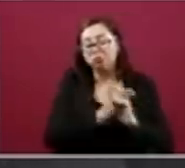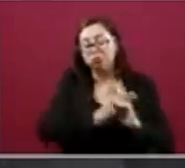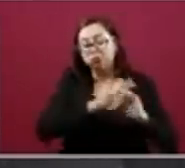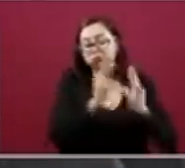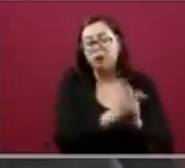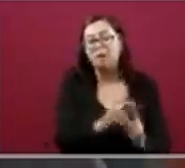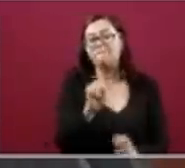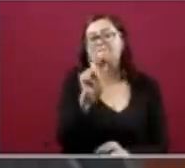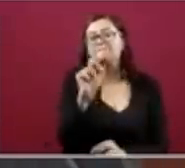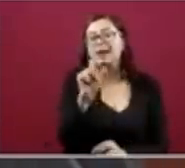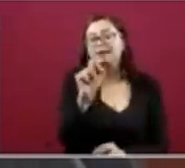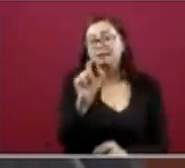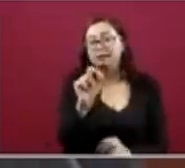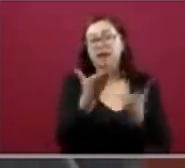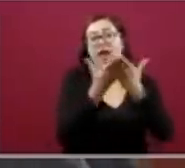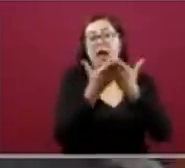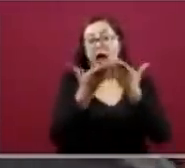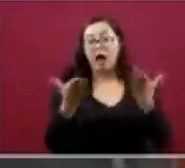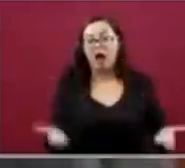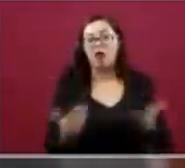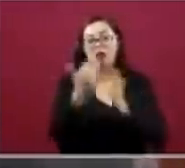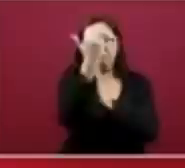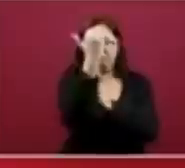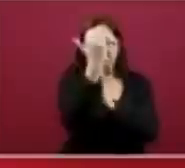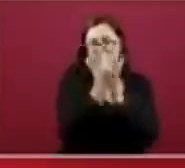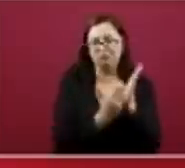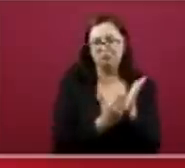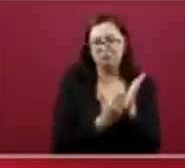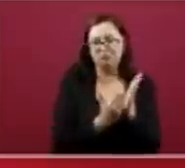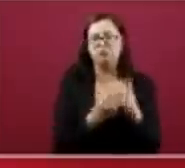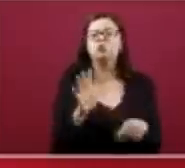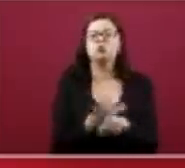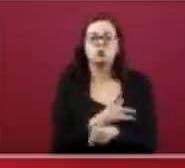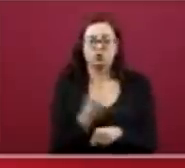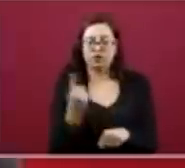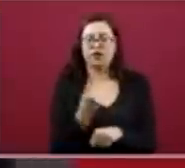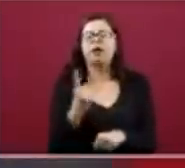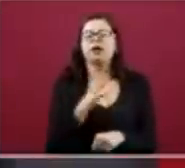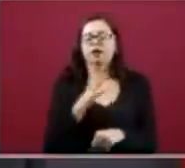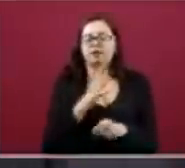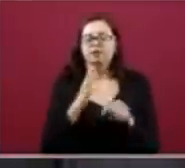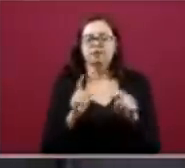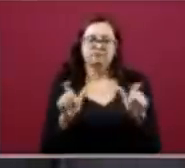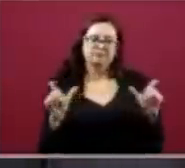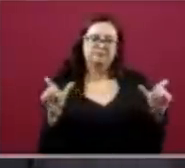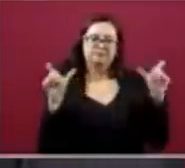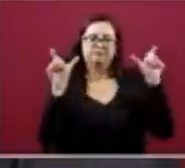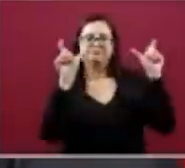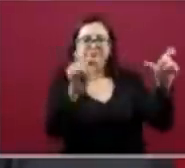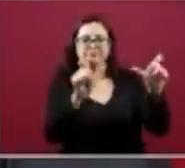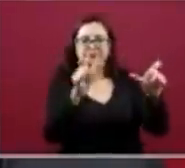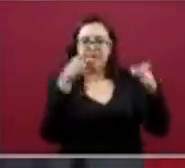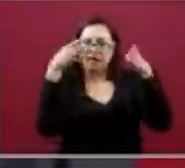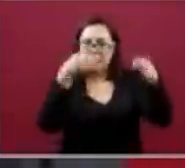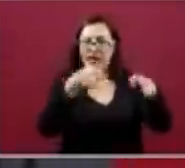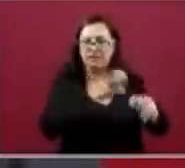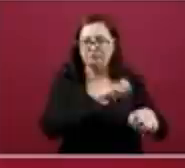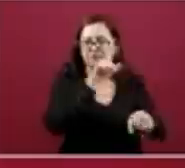hemos logrado una disminución considerable porque se inició un operativo en especial.